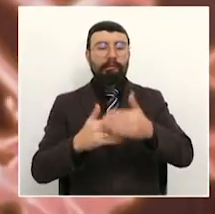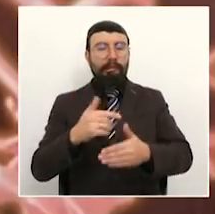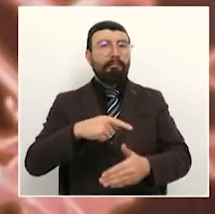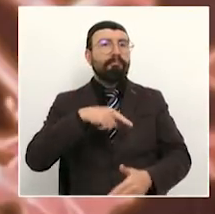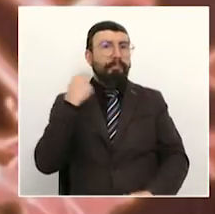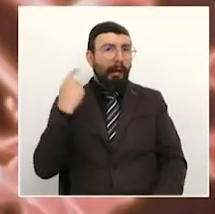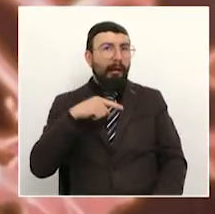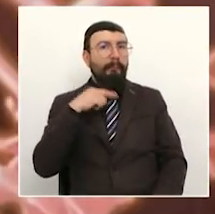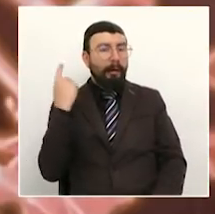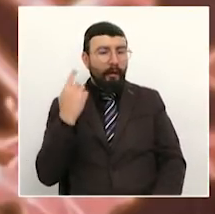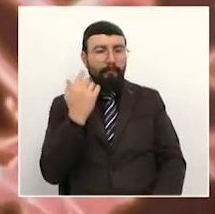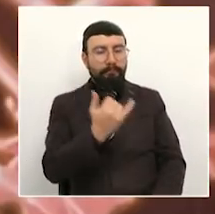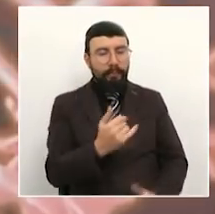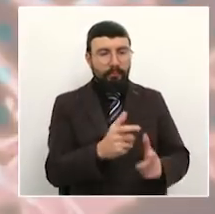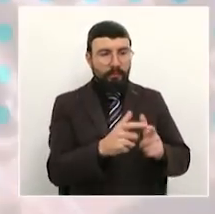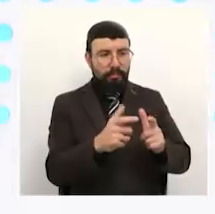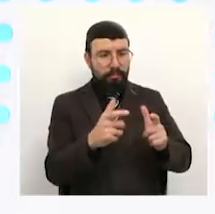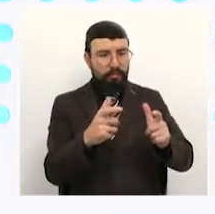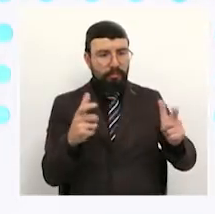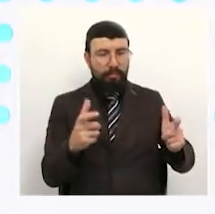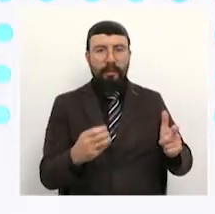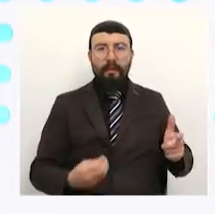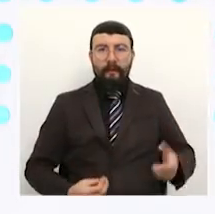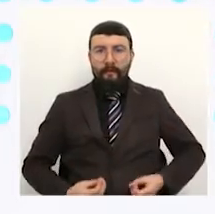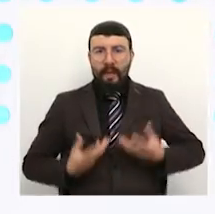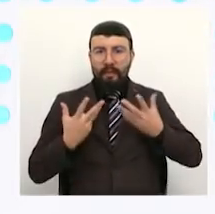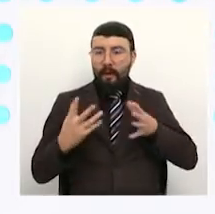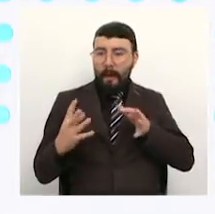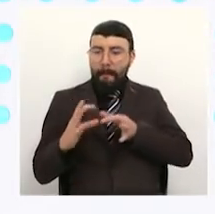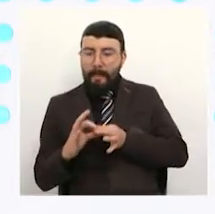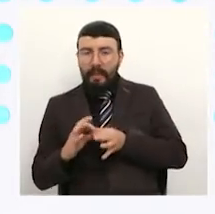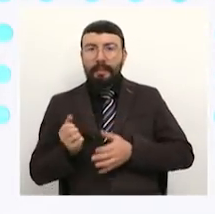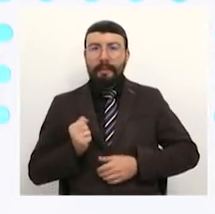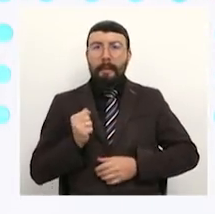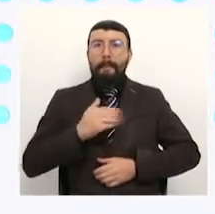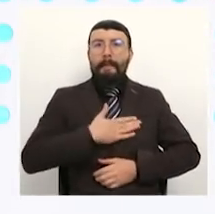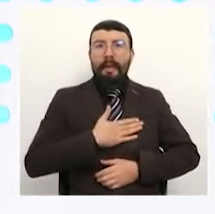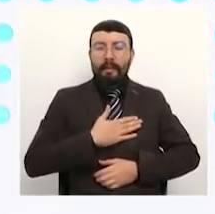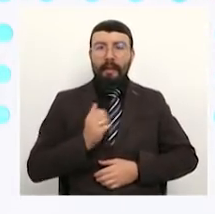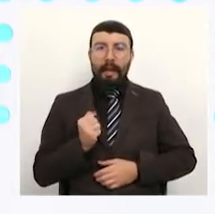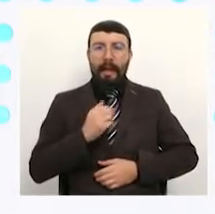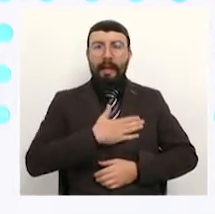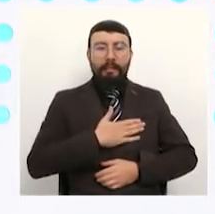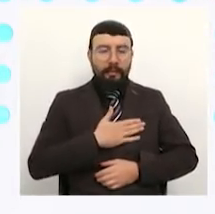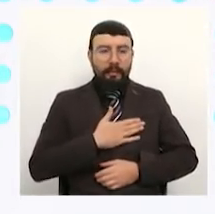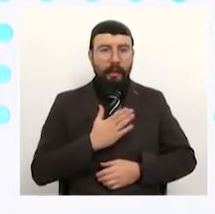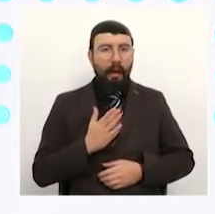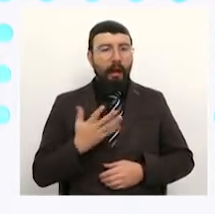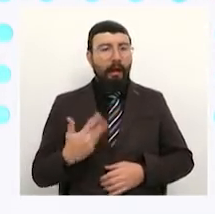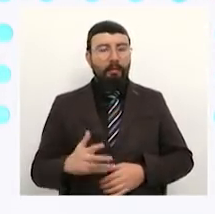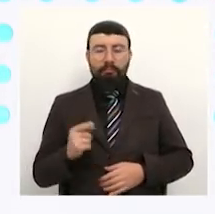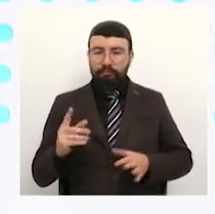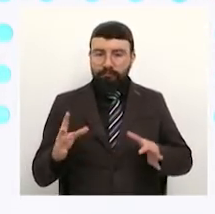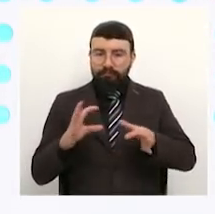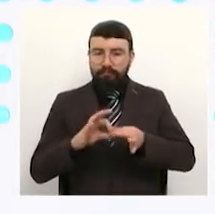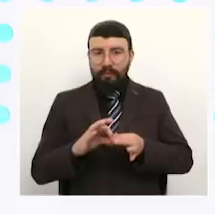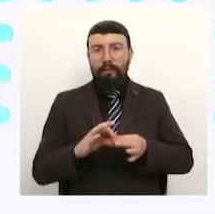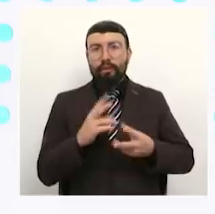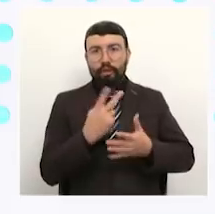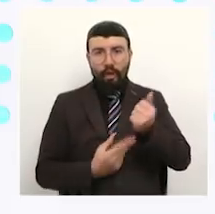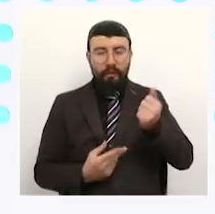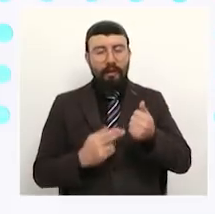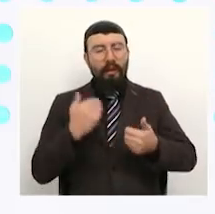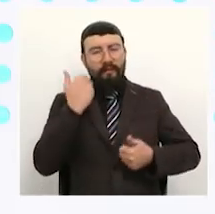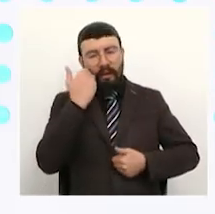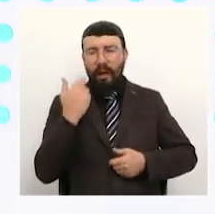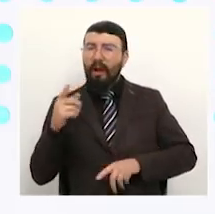la concomitancia que hay de esta infección con el vih que es el virus de inmunodeficiencia humana cierto y que hace que el resto de la población así seamos